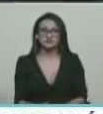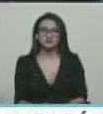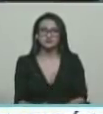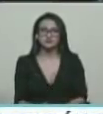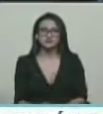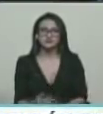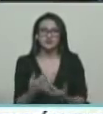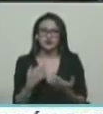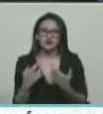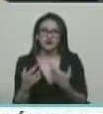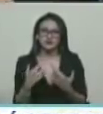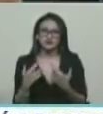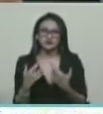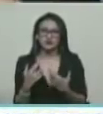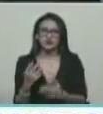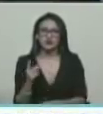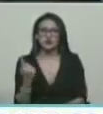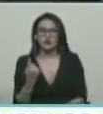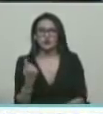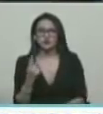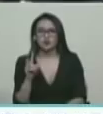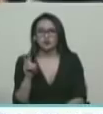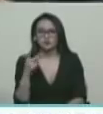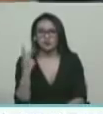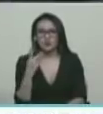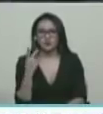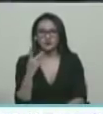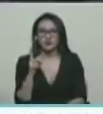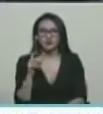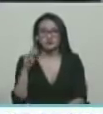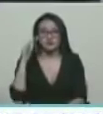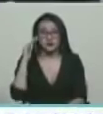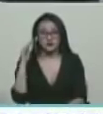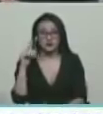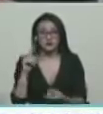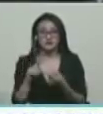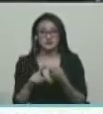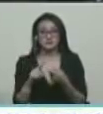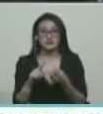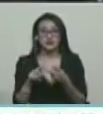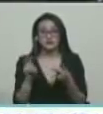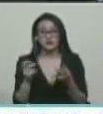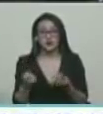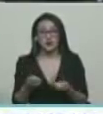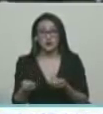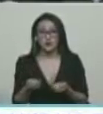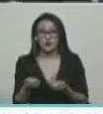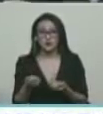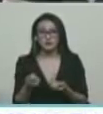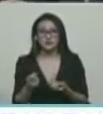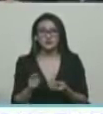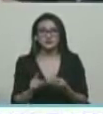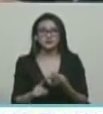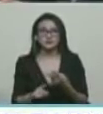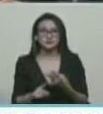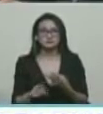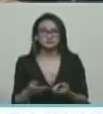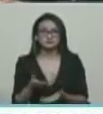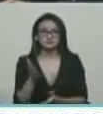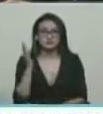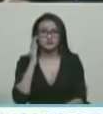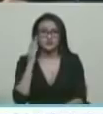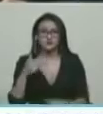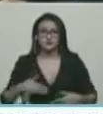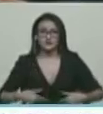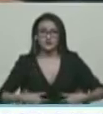de relaciones, no solo en lo político, sino en lo militar, en lo económico. Nosotros sabemos del